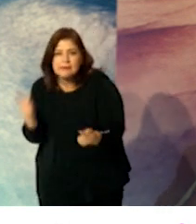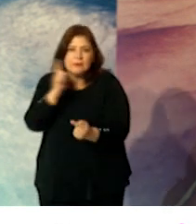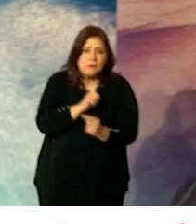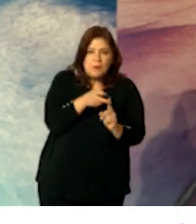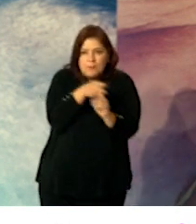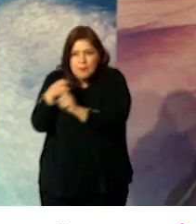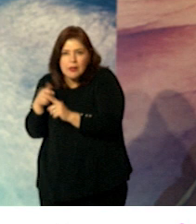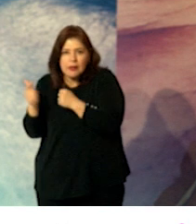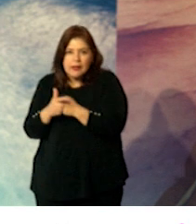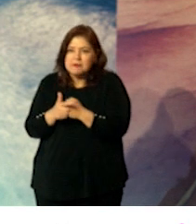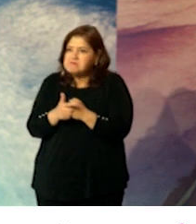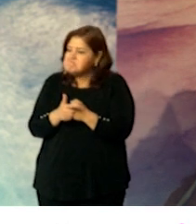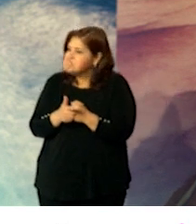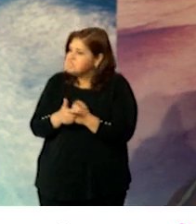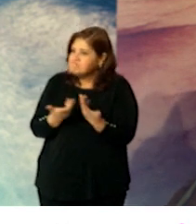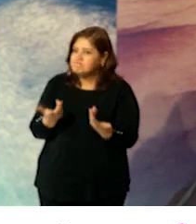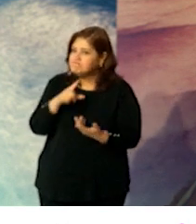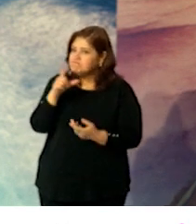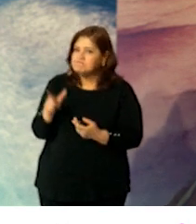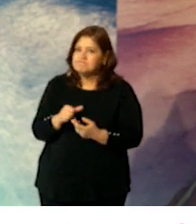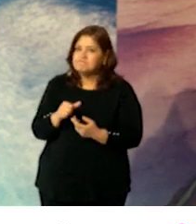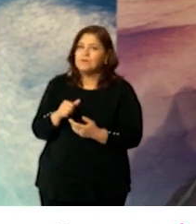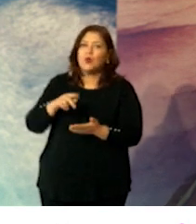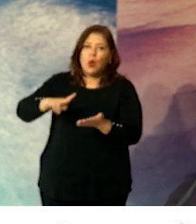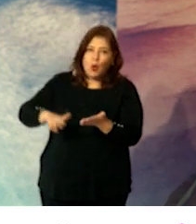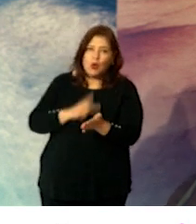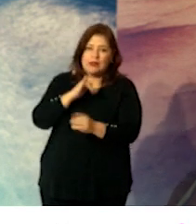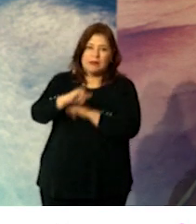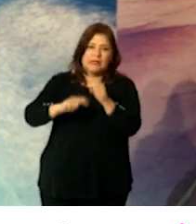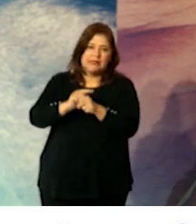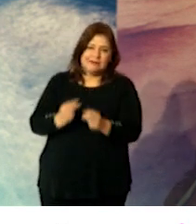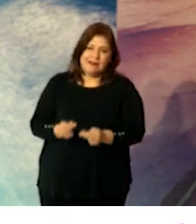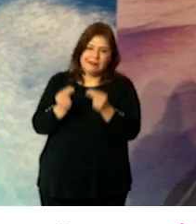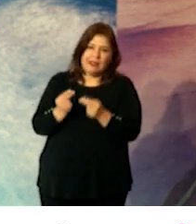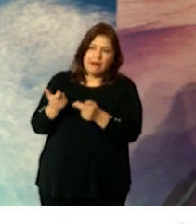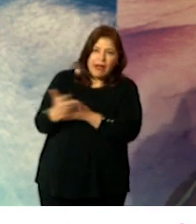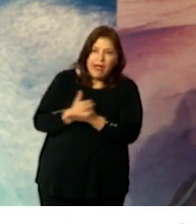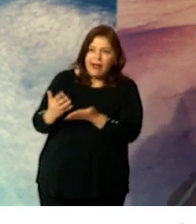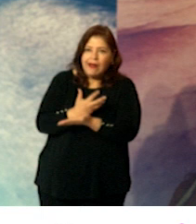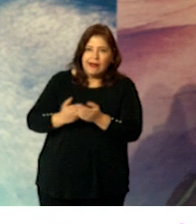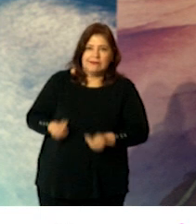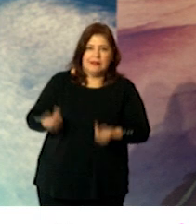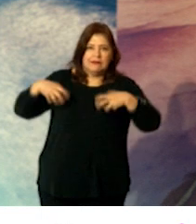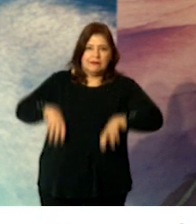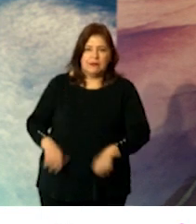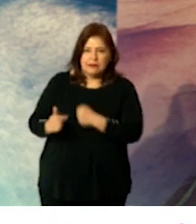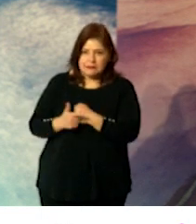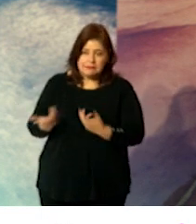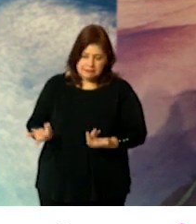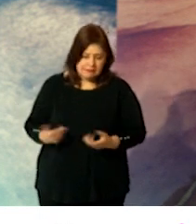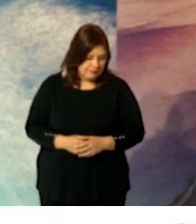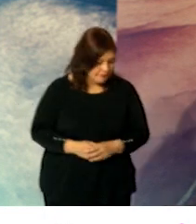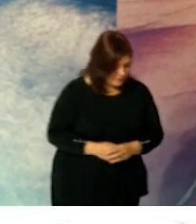mujeres, especialmente, se convierte en un nuevo negocio internacional. Eso sí que es rentable. Y con